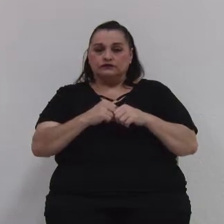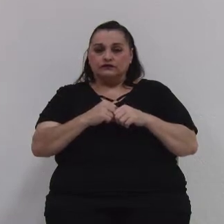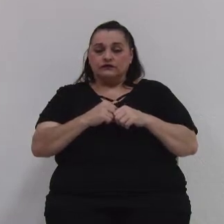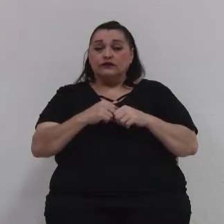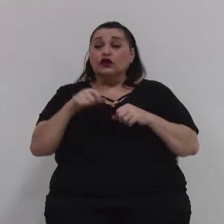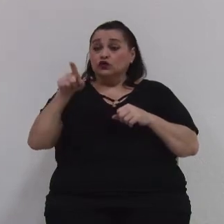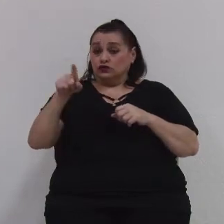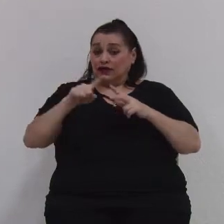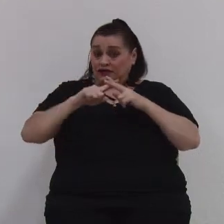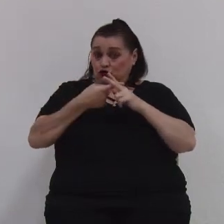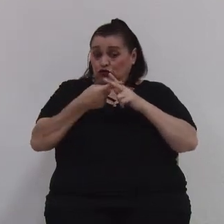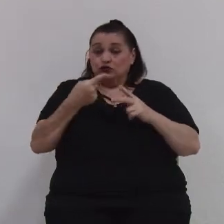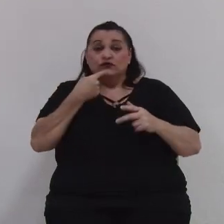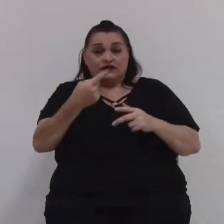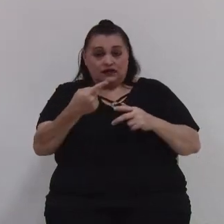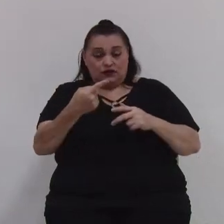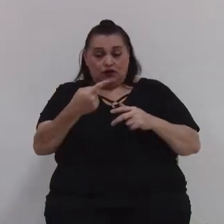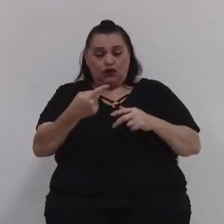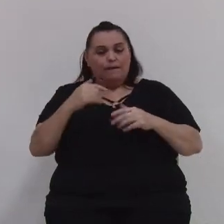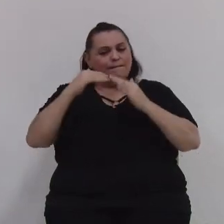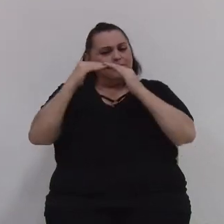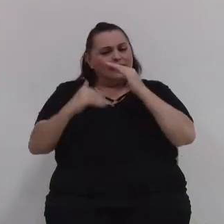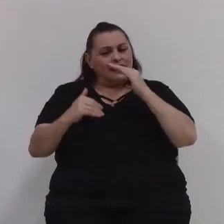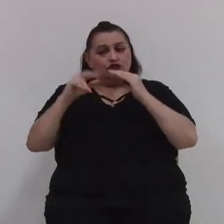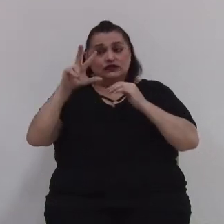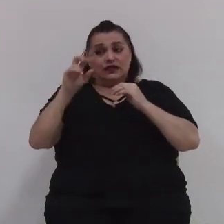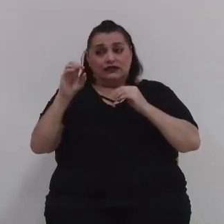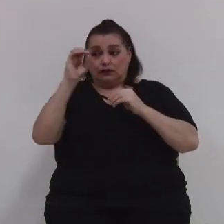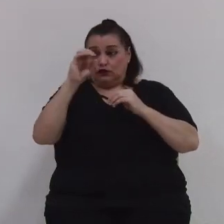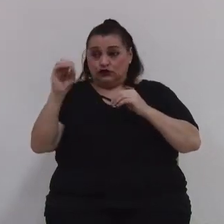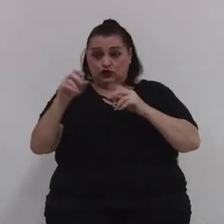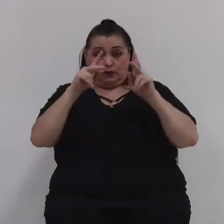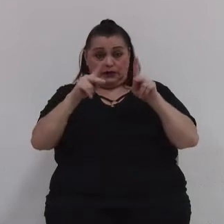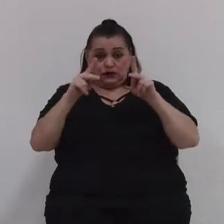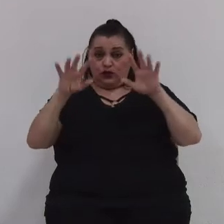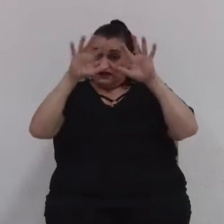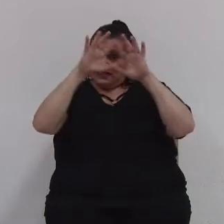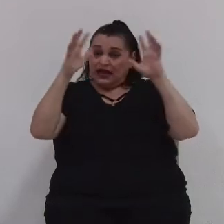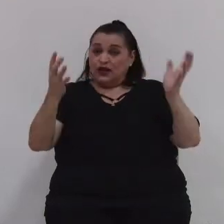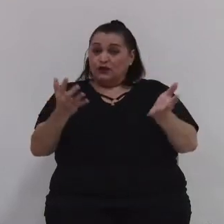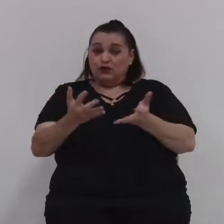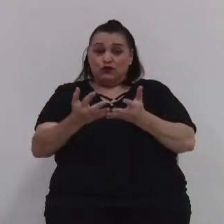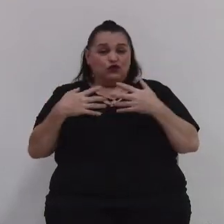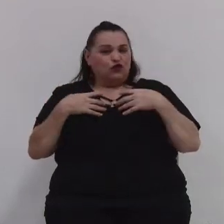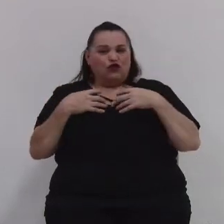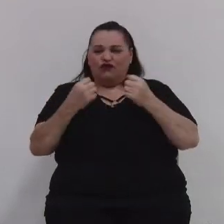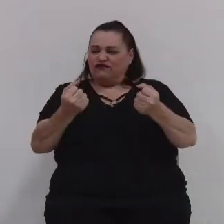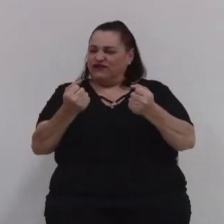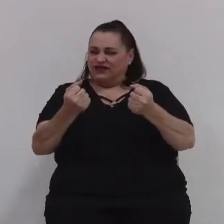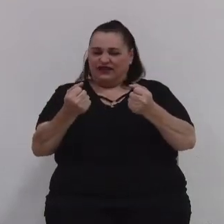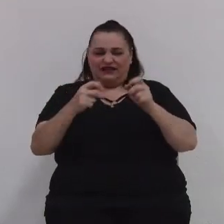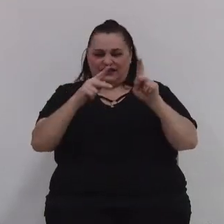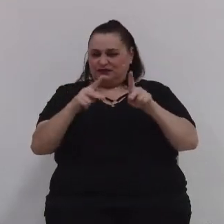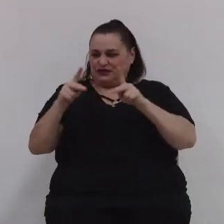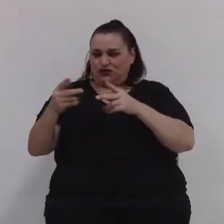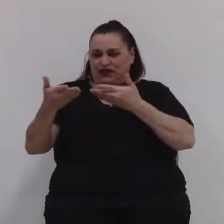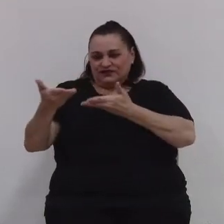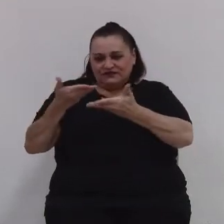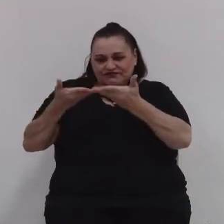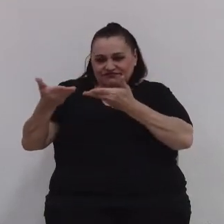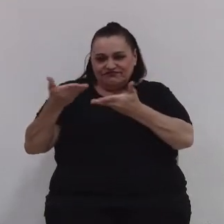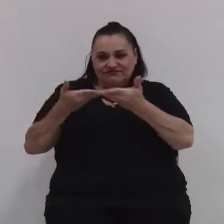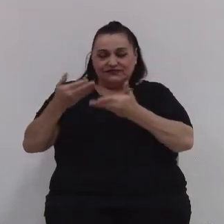intervención introductoria mencionaba que menos del 30% de las personas en el mundo confían en sus pares, la confianza interpersonal.